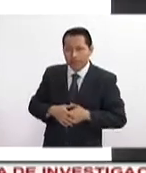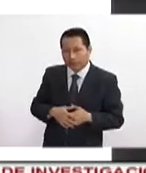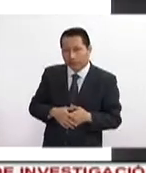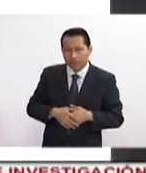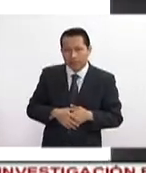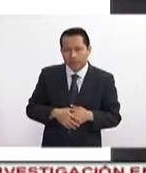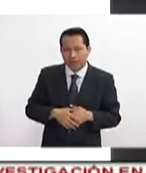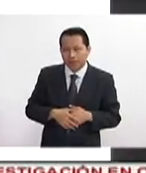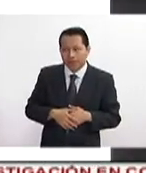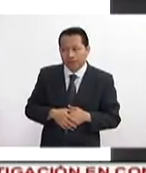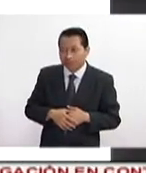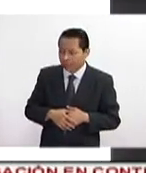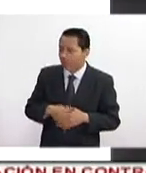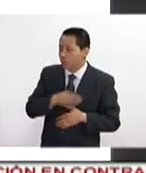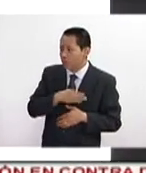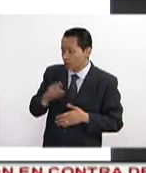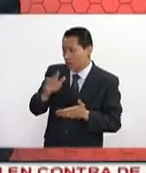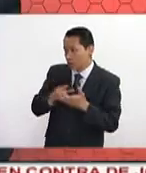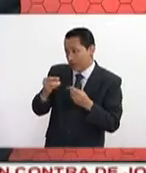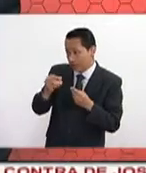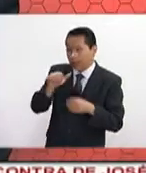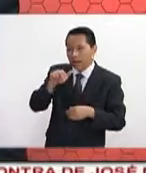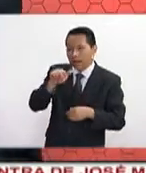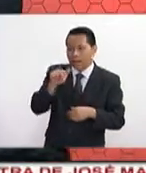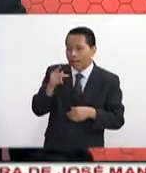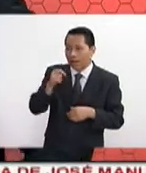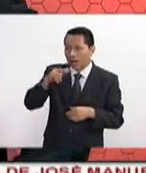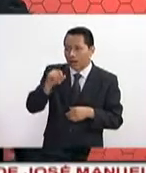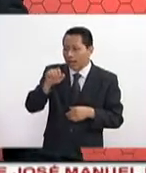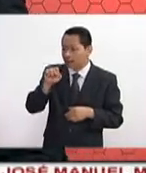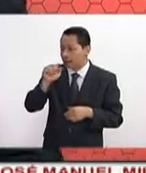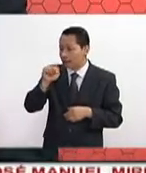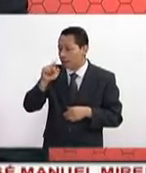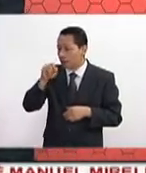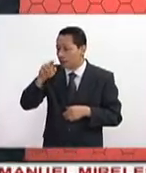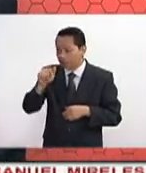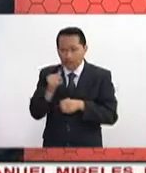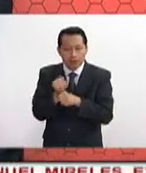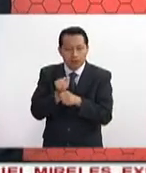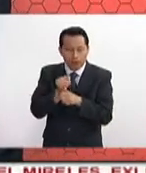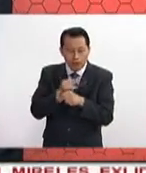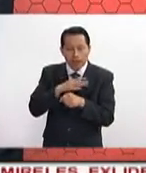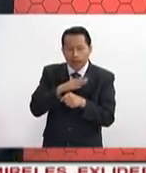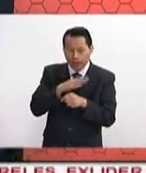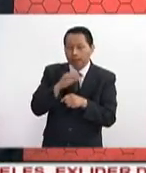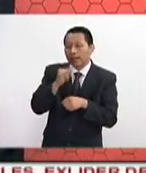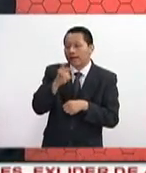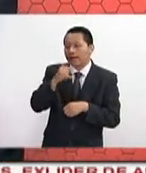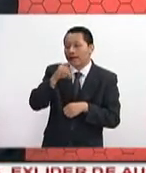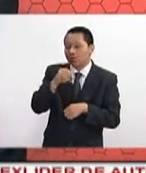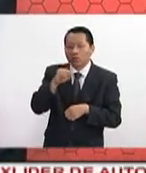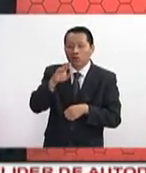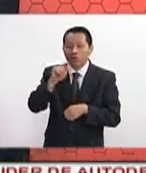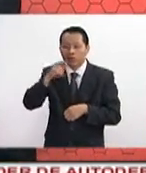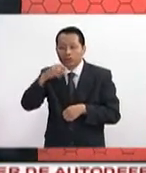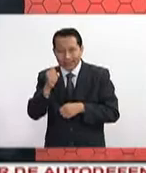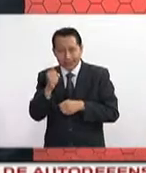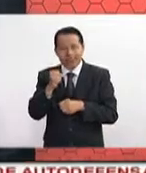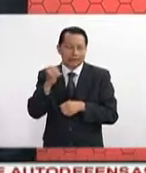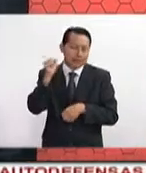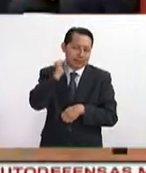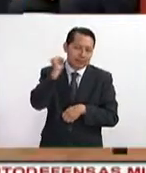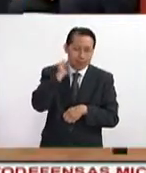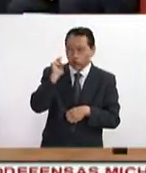sí. Bueno, pues muchísimas gracias, Ana Paula Sandoval, investigadora del Centro de Estudios Internacionales Gilberto Bosque del Senado, por hablar de este tema. Seguramente te